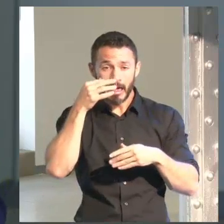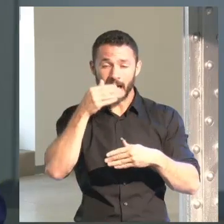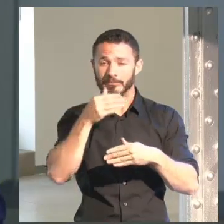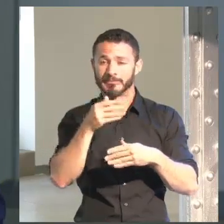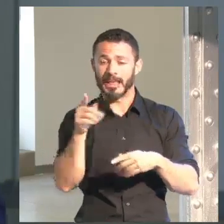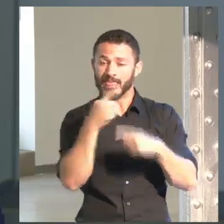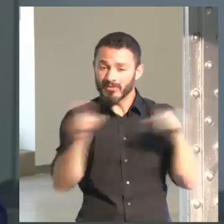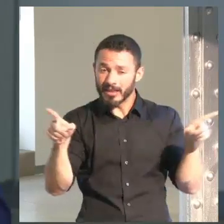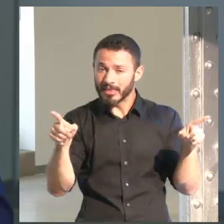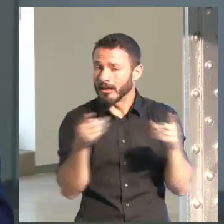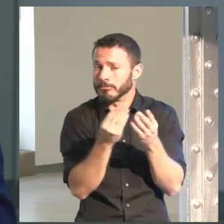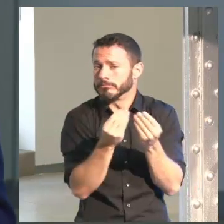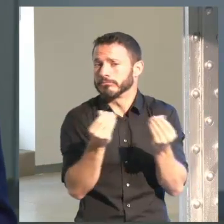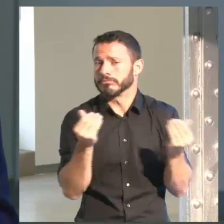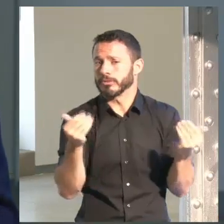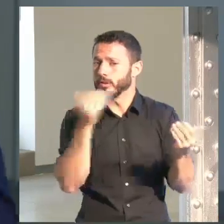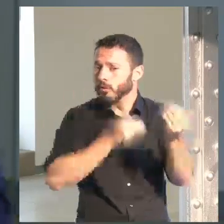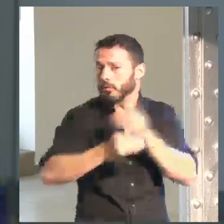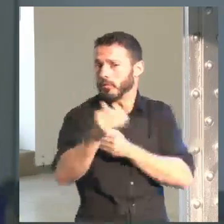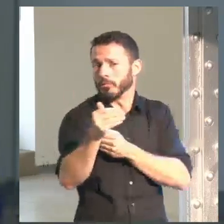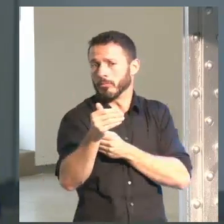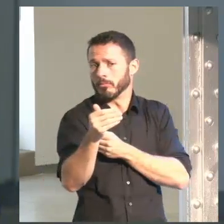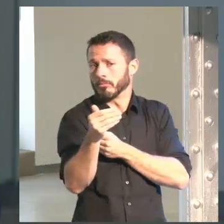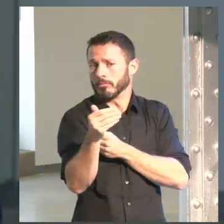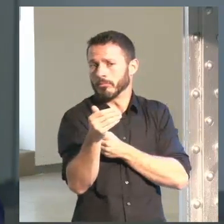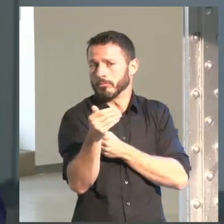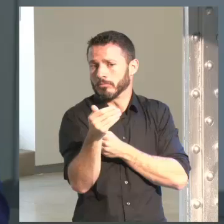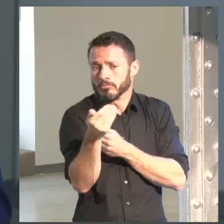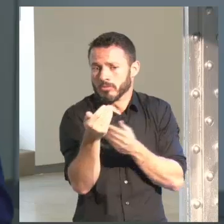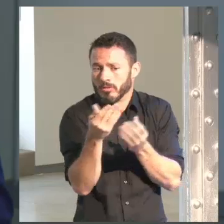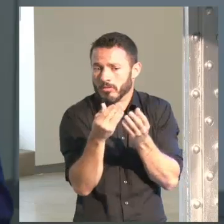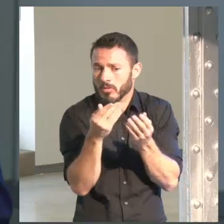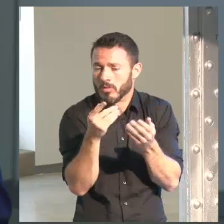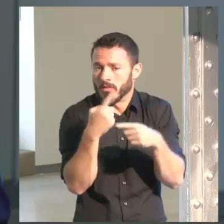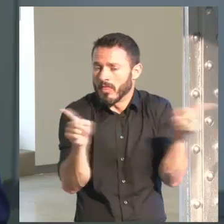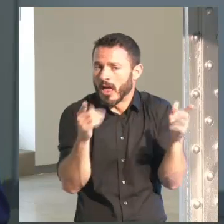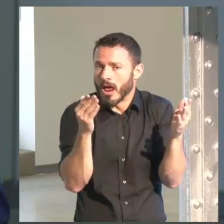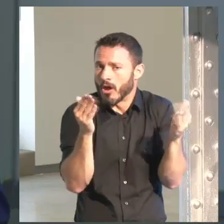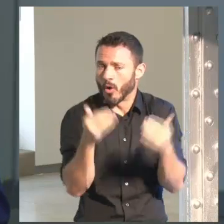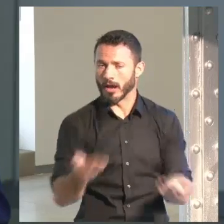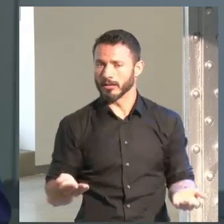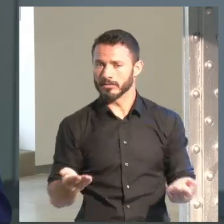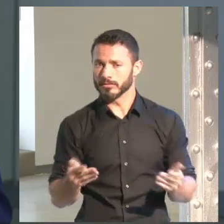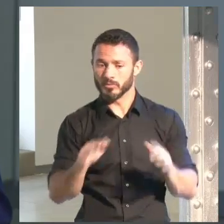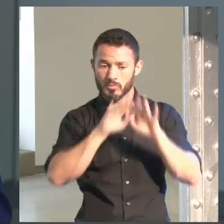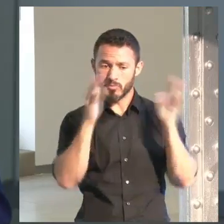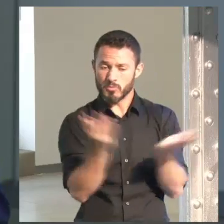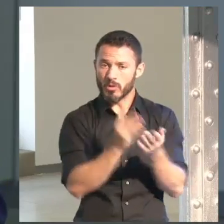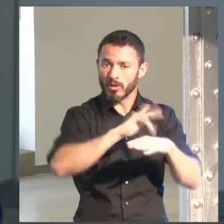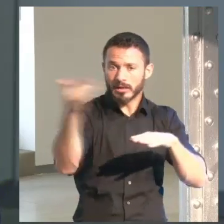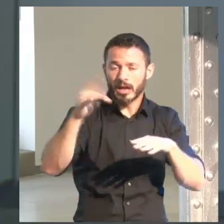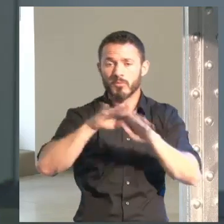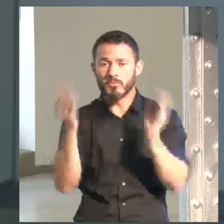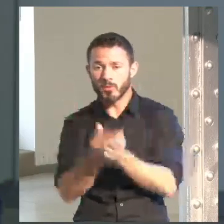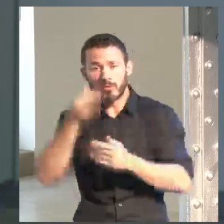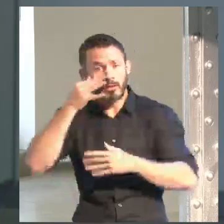desapareciendo. Y dentro de unos años no va a haber esa diferencia entre el mundo real y el mundo digital,